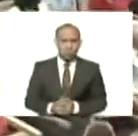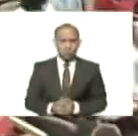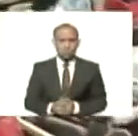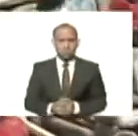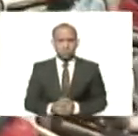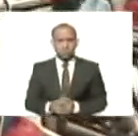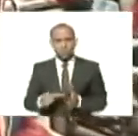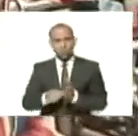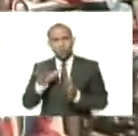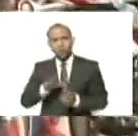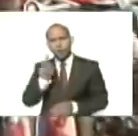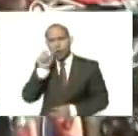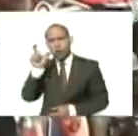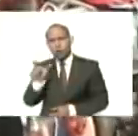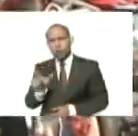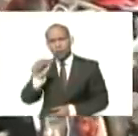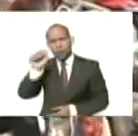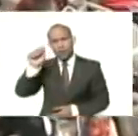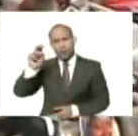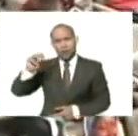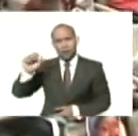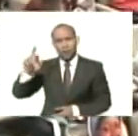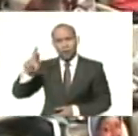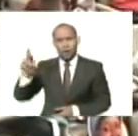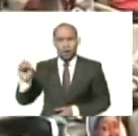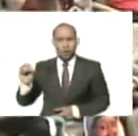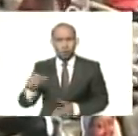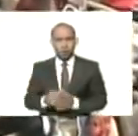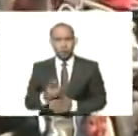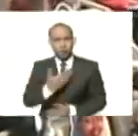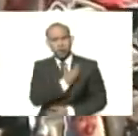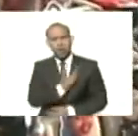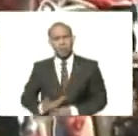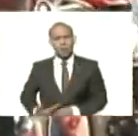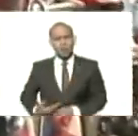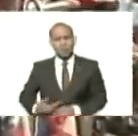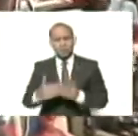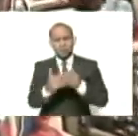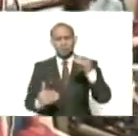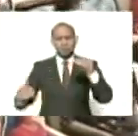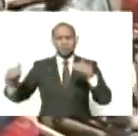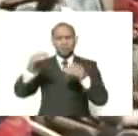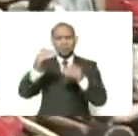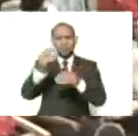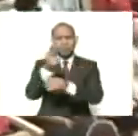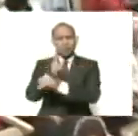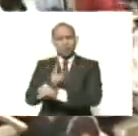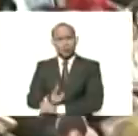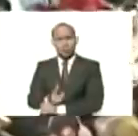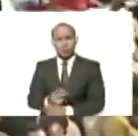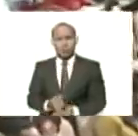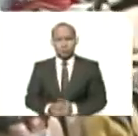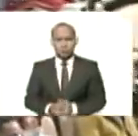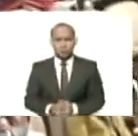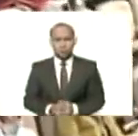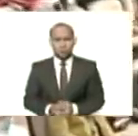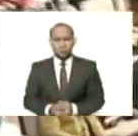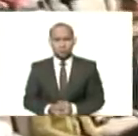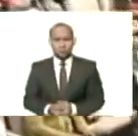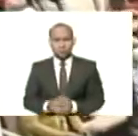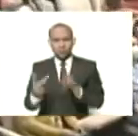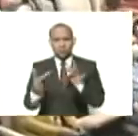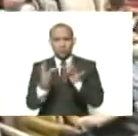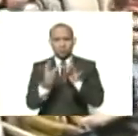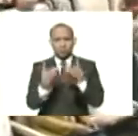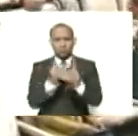¿Dónde está Amaro? ¿No vino el presidente del órgano superior del transporte? Está conectado